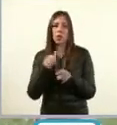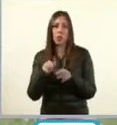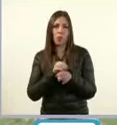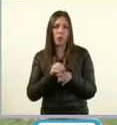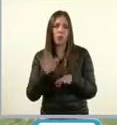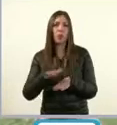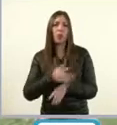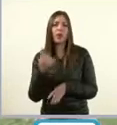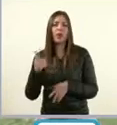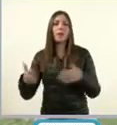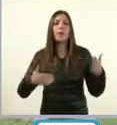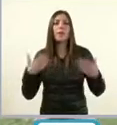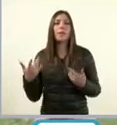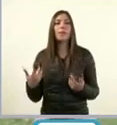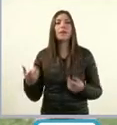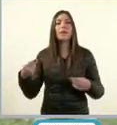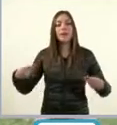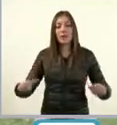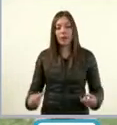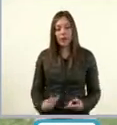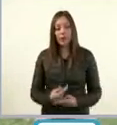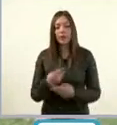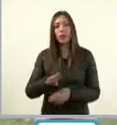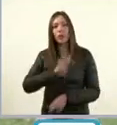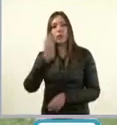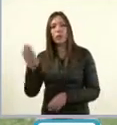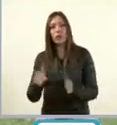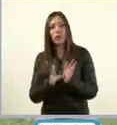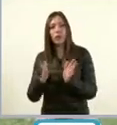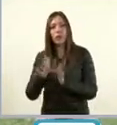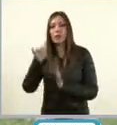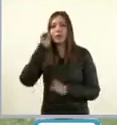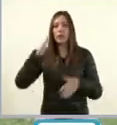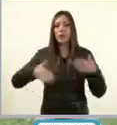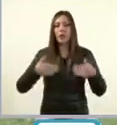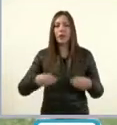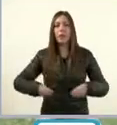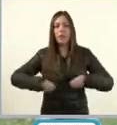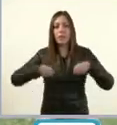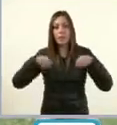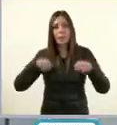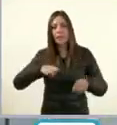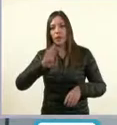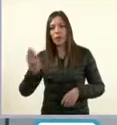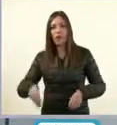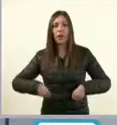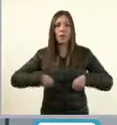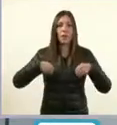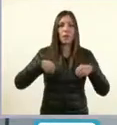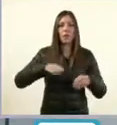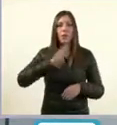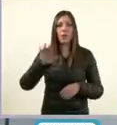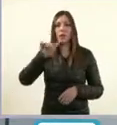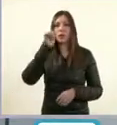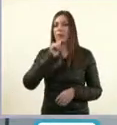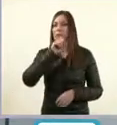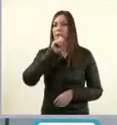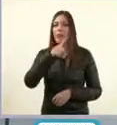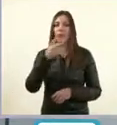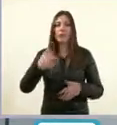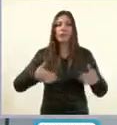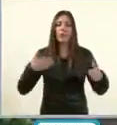Se celebra el nacimiento, muerte, siempre es así. La vida y la muerte es lo mismo. Oye, y hablando Por de las eso iglesias tiene la rosa.